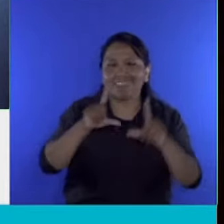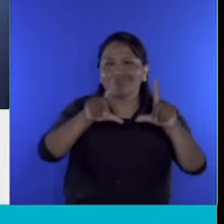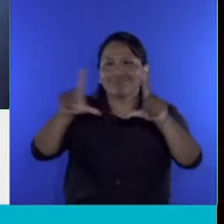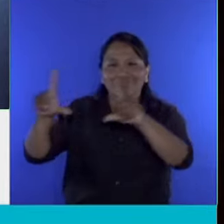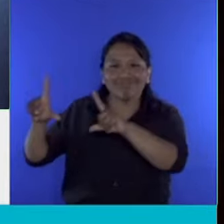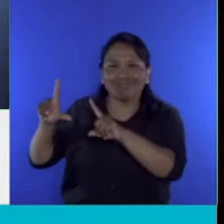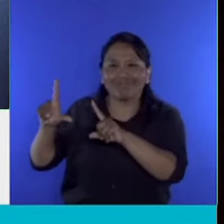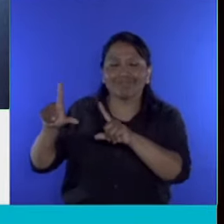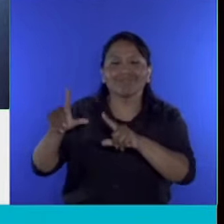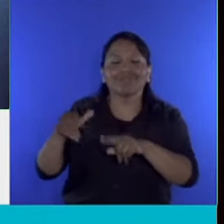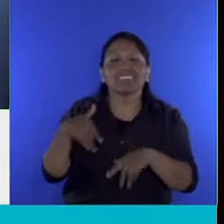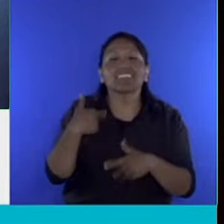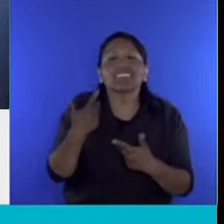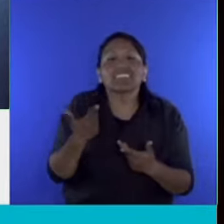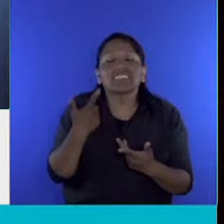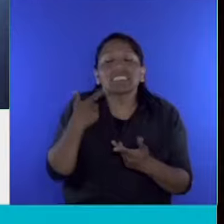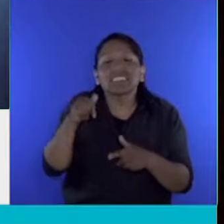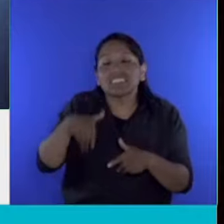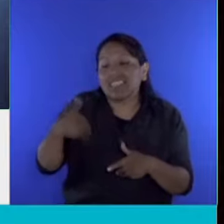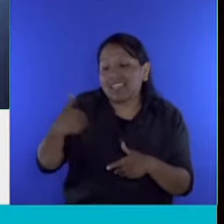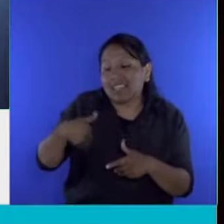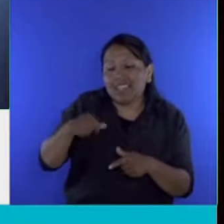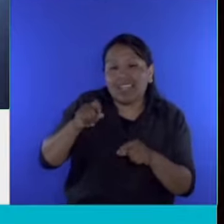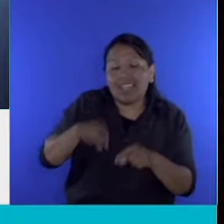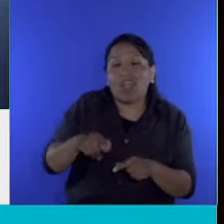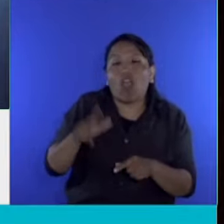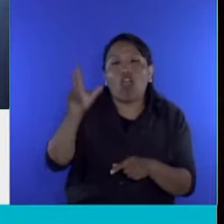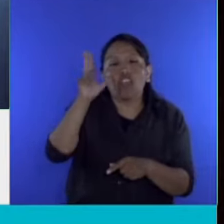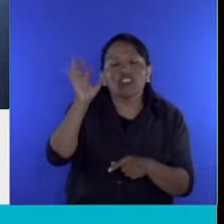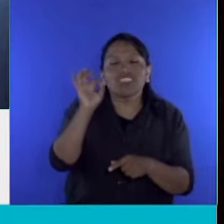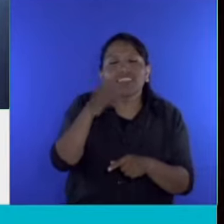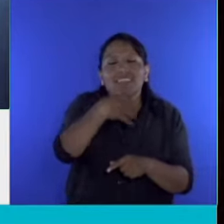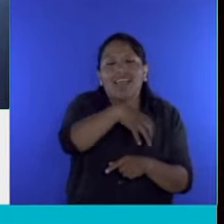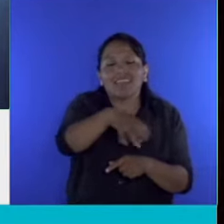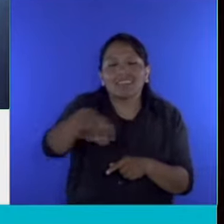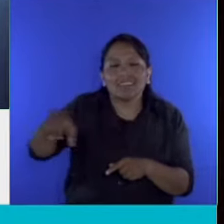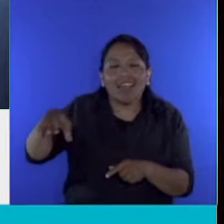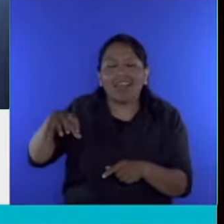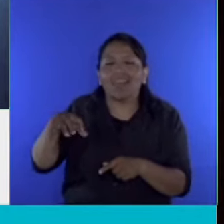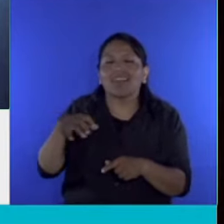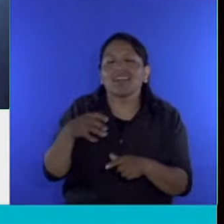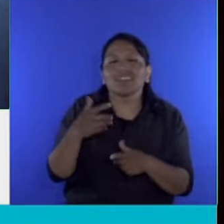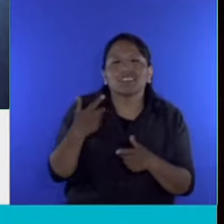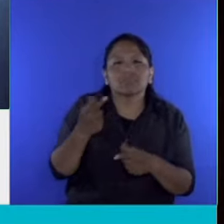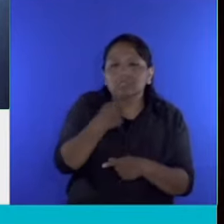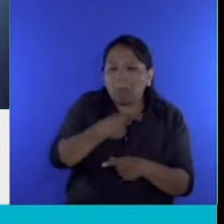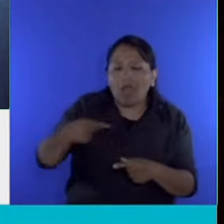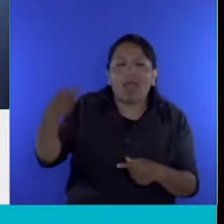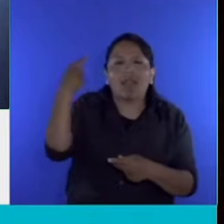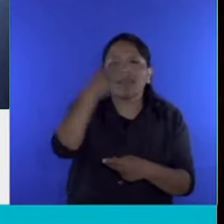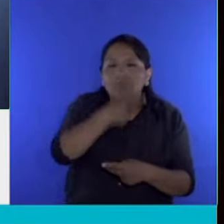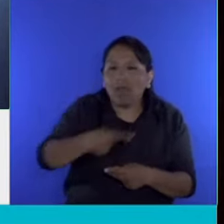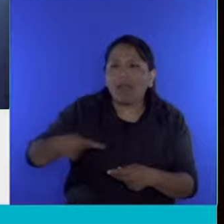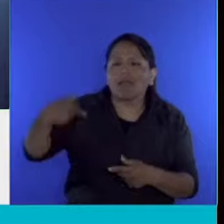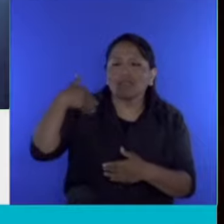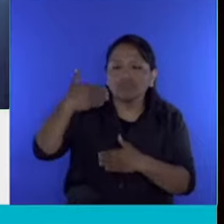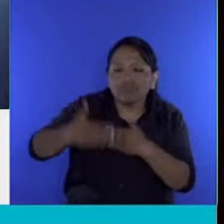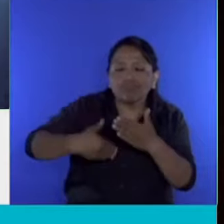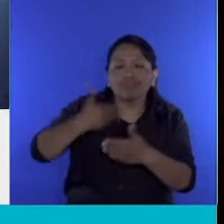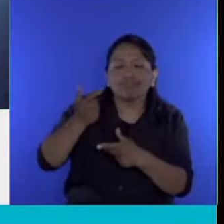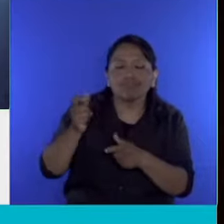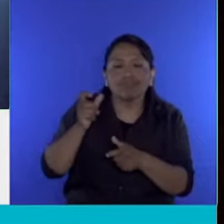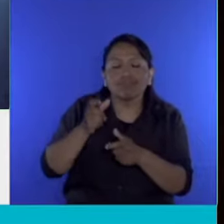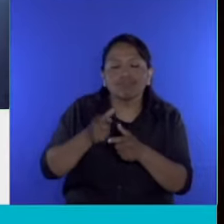película y arrancó con un estreno de 80 salas y a los a los cada semana que pasaba iba sumando